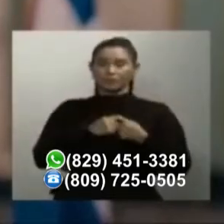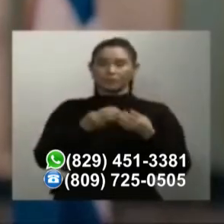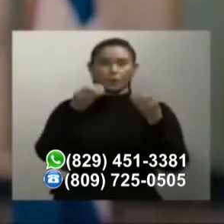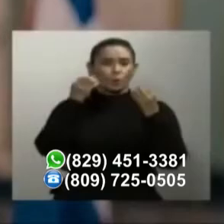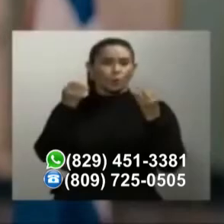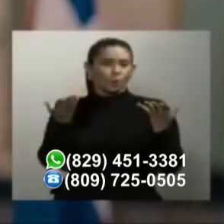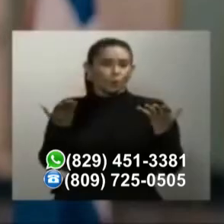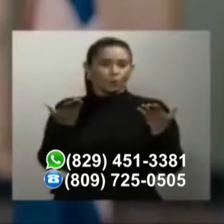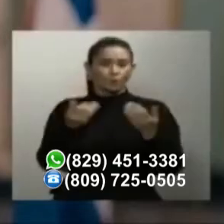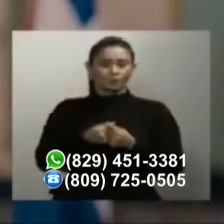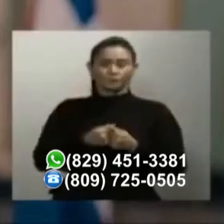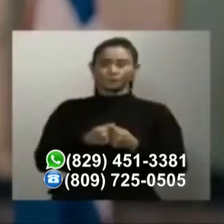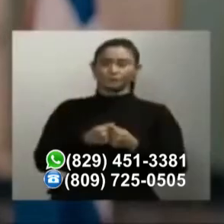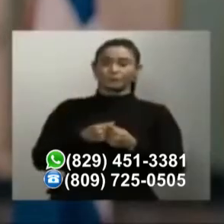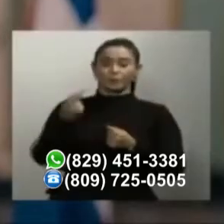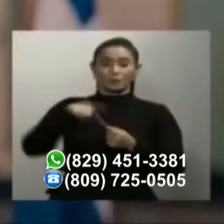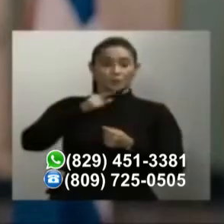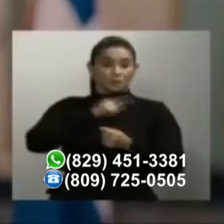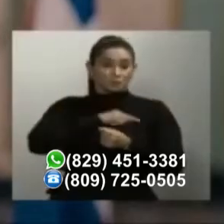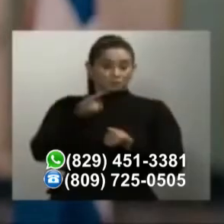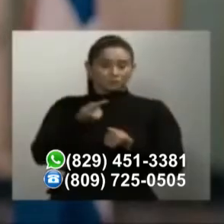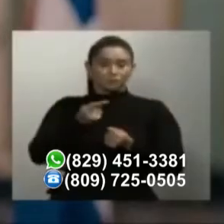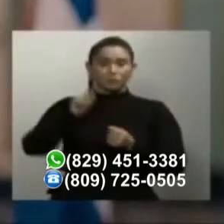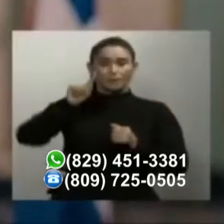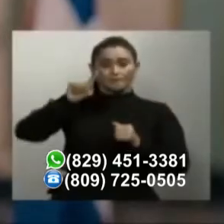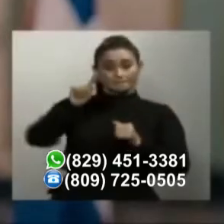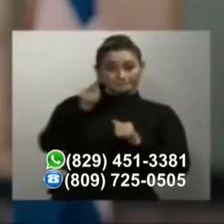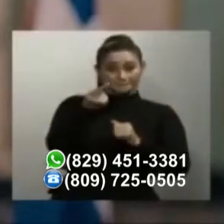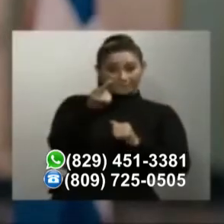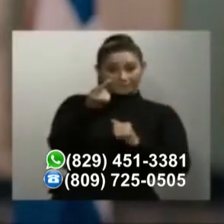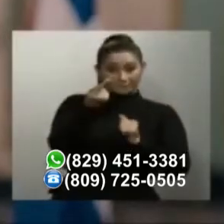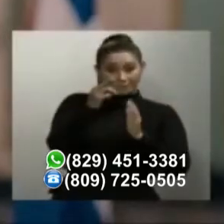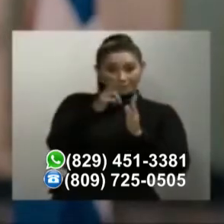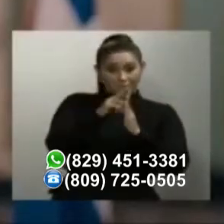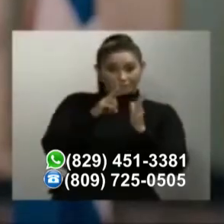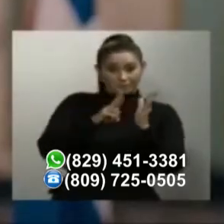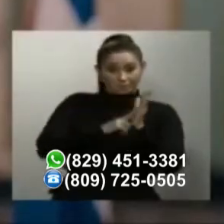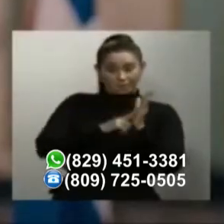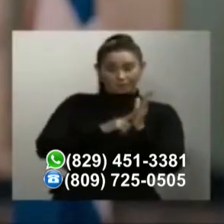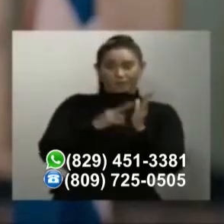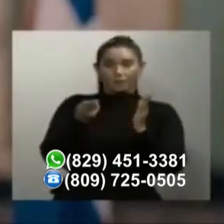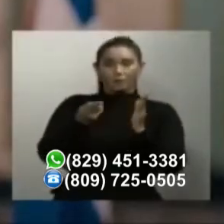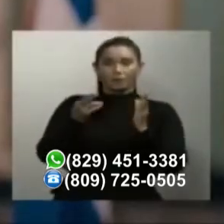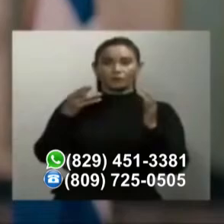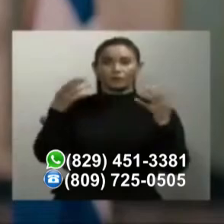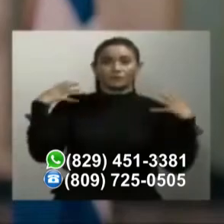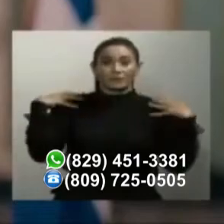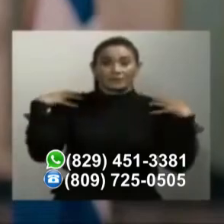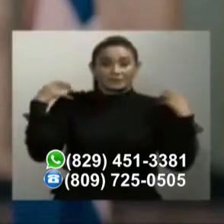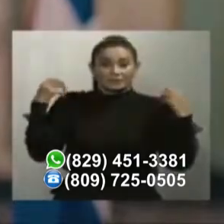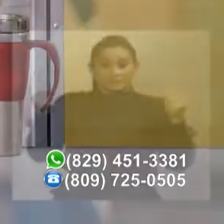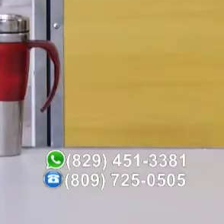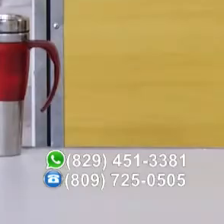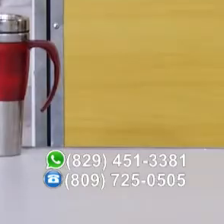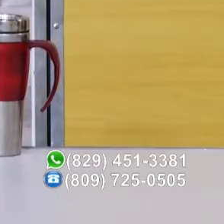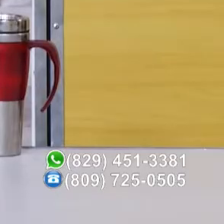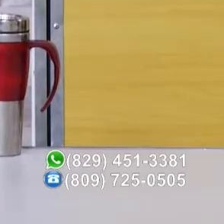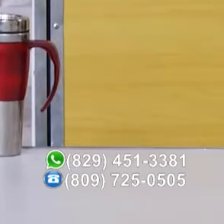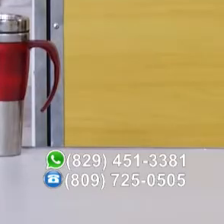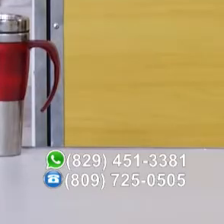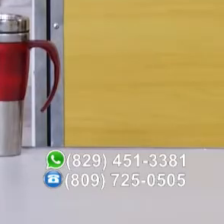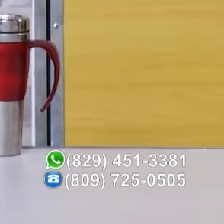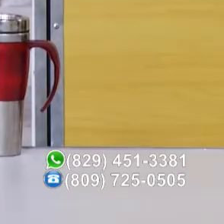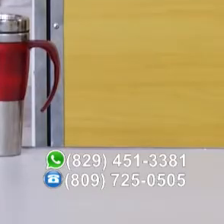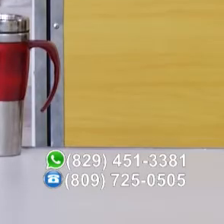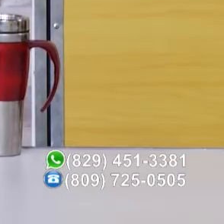sustitución de la posible reforma fiscal vamos a ver carolina bueno la verdad amado